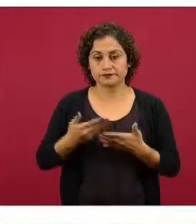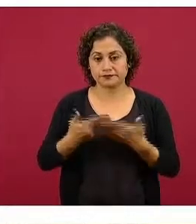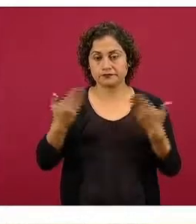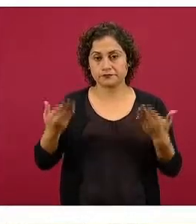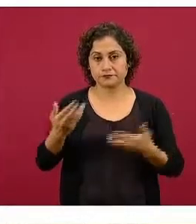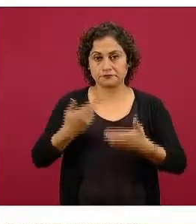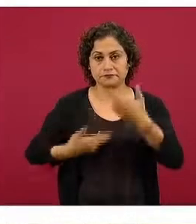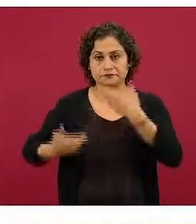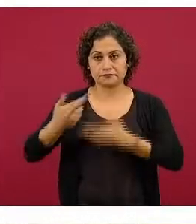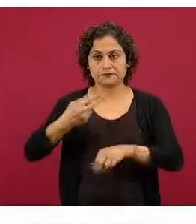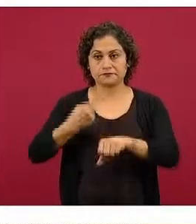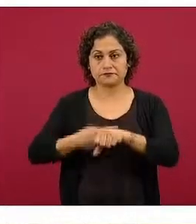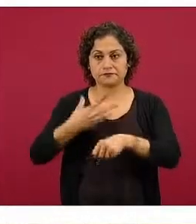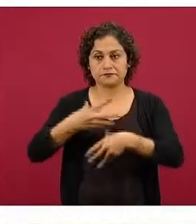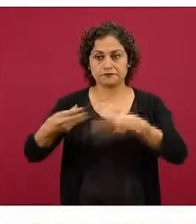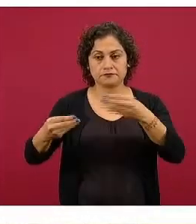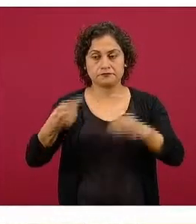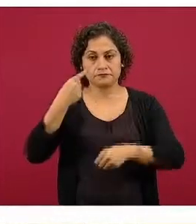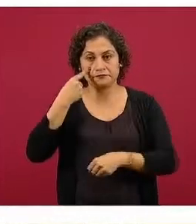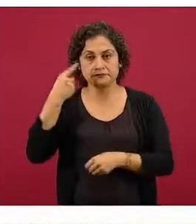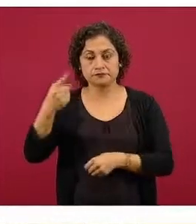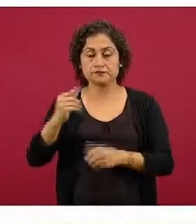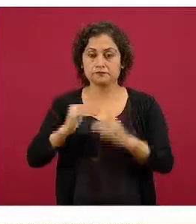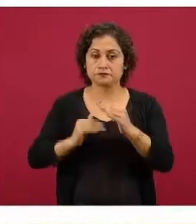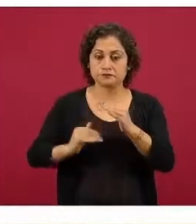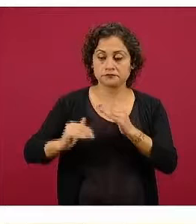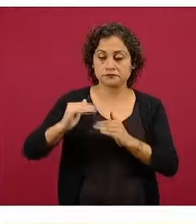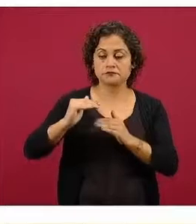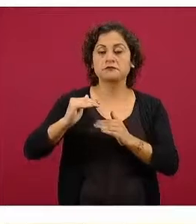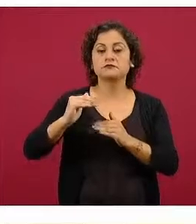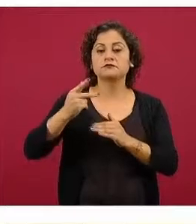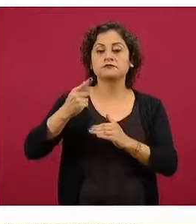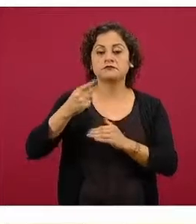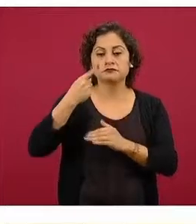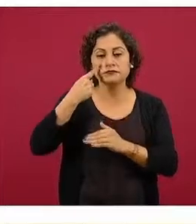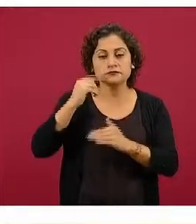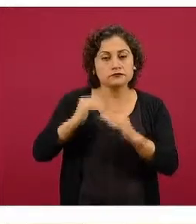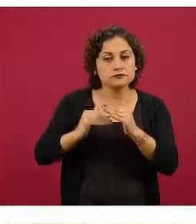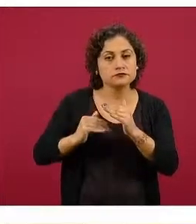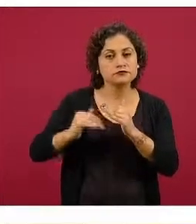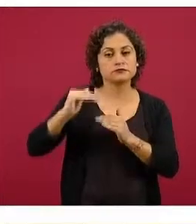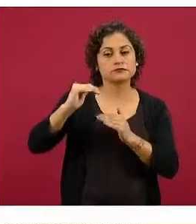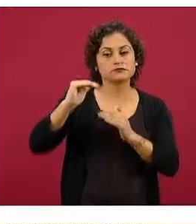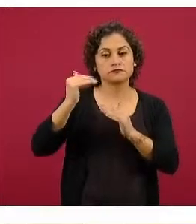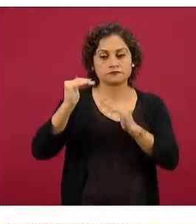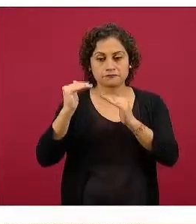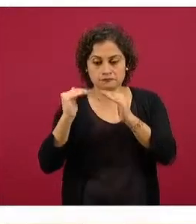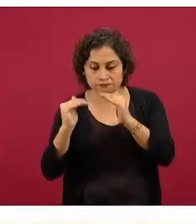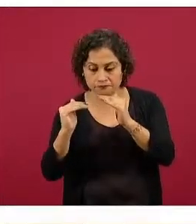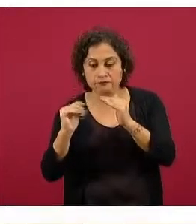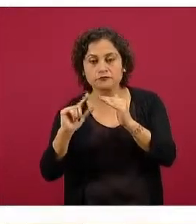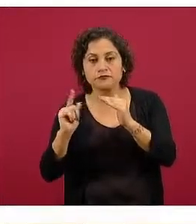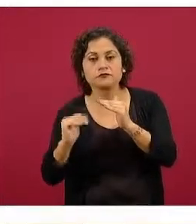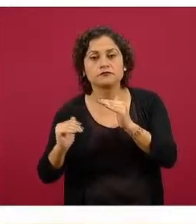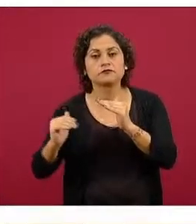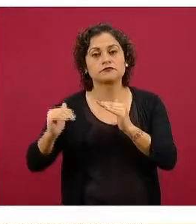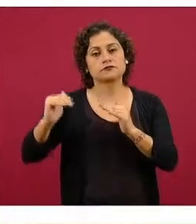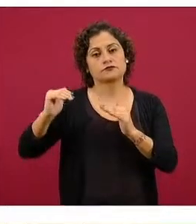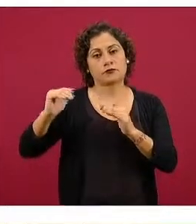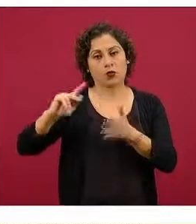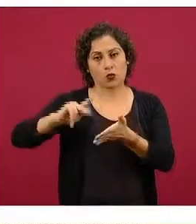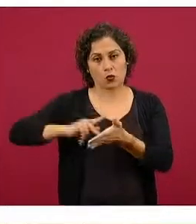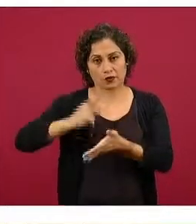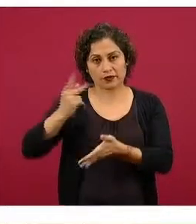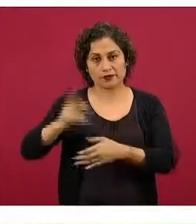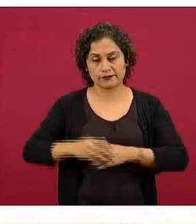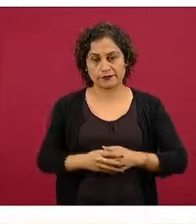ola epidémica. Aquí vimos un crecimiento, se observa que quiso empezar a disminuir, pero que posteriormente fue